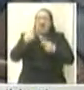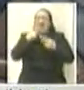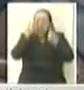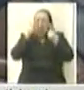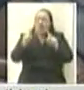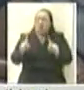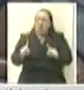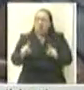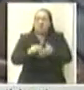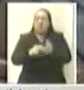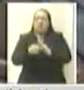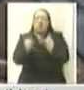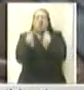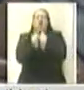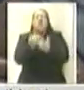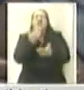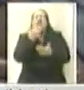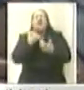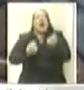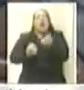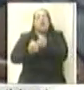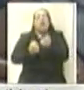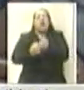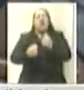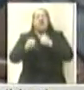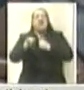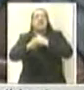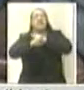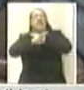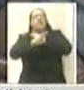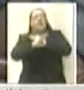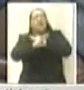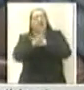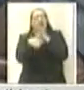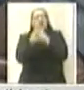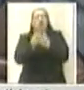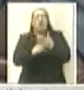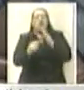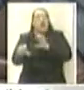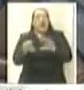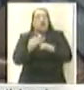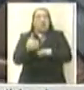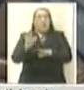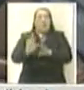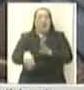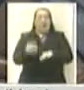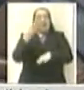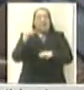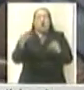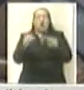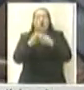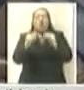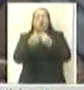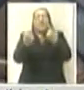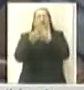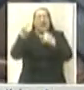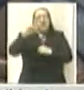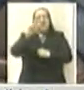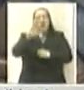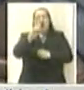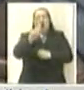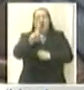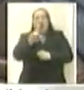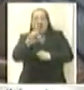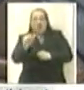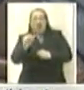acuerdo, señor, con que quienes avalaron y defendieron a los que actuaron en el Grupo Colina, señor, sean